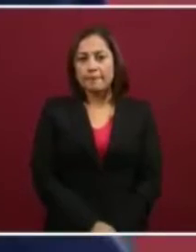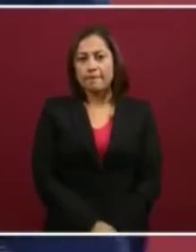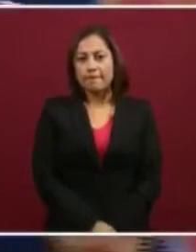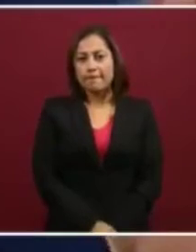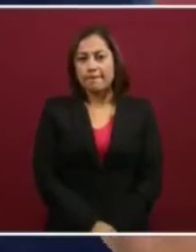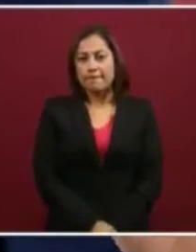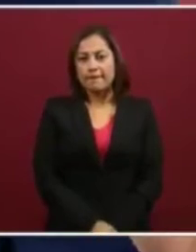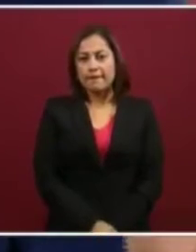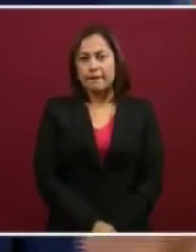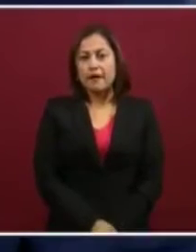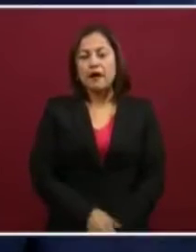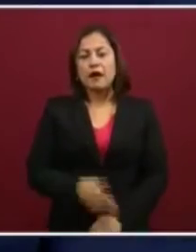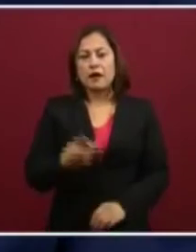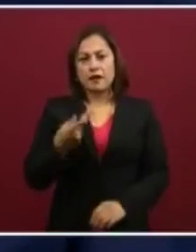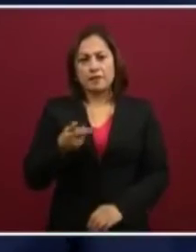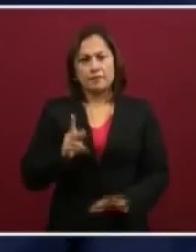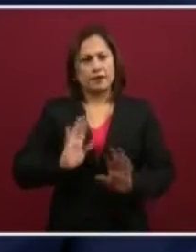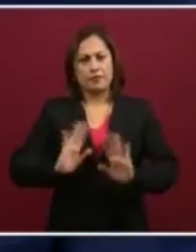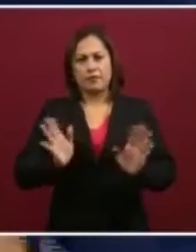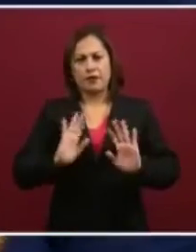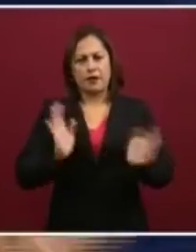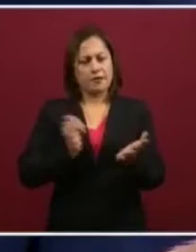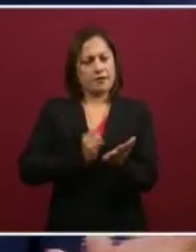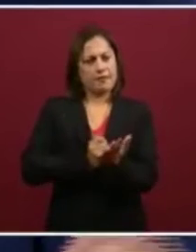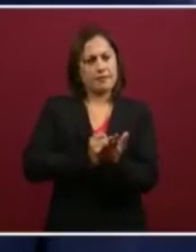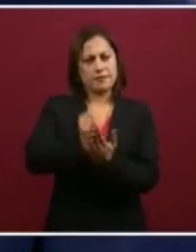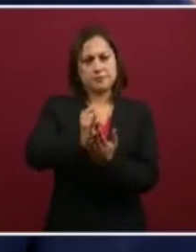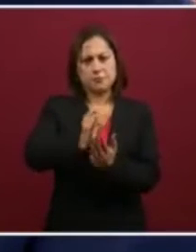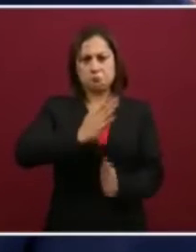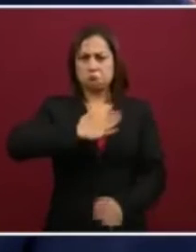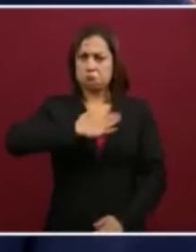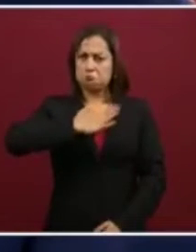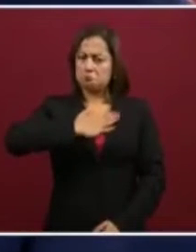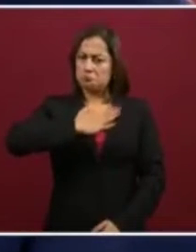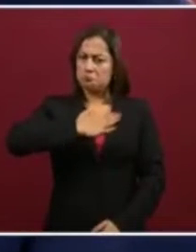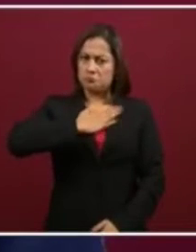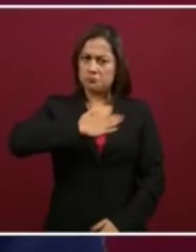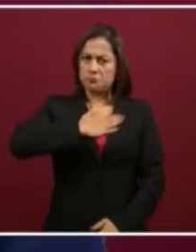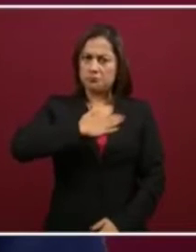ya es una decisión tomada, es mi facultad.